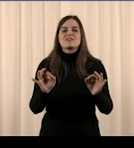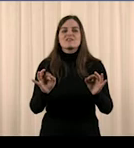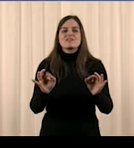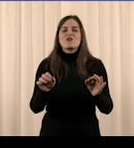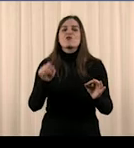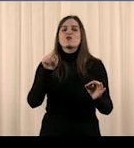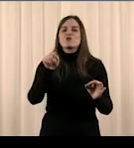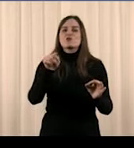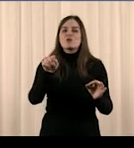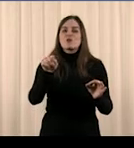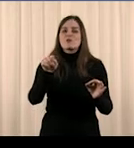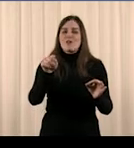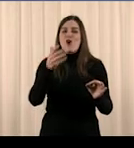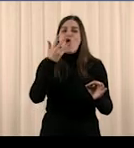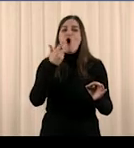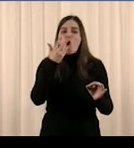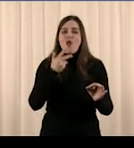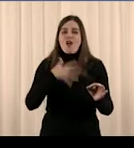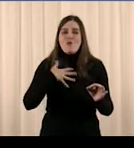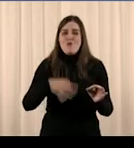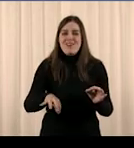Tú puedes conocerla.